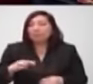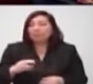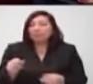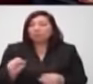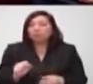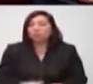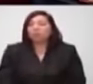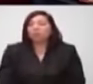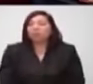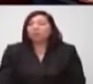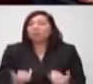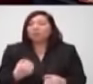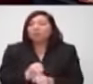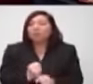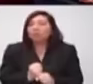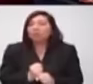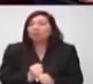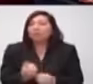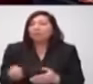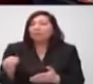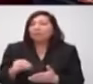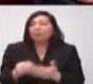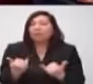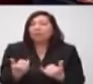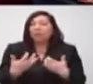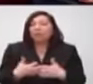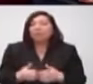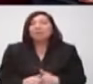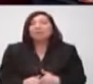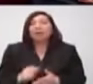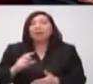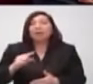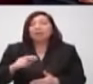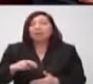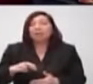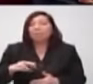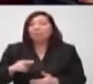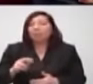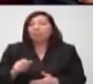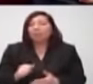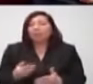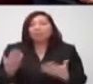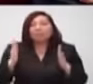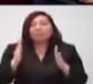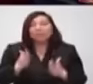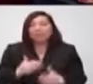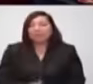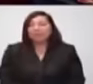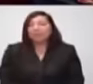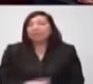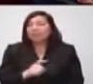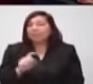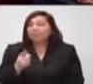Sur. Es una obra que está en concesión actualmente con la empresa Graña y Montero. Se van a atender